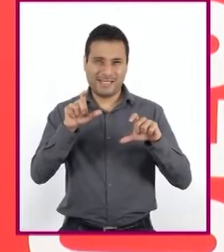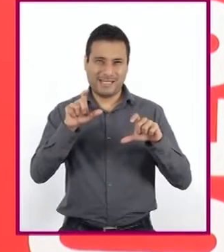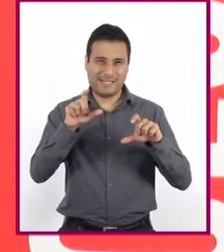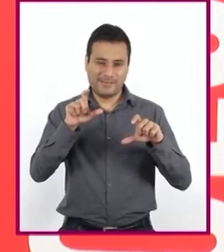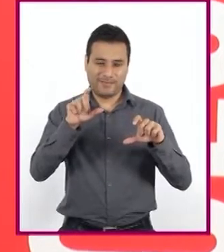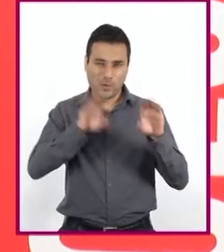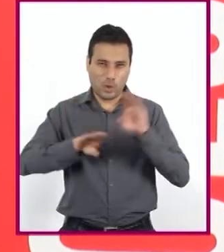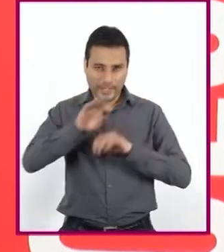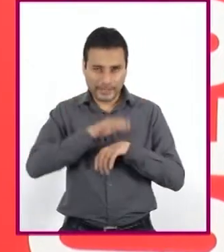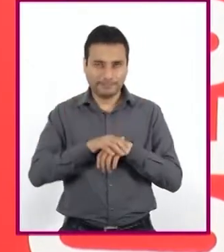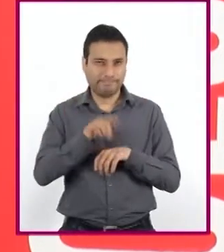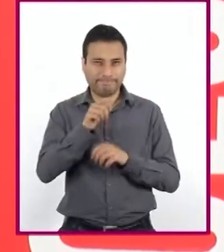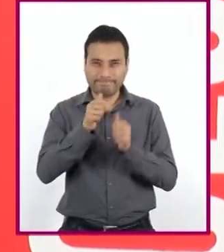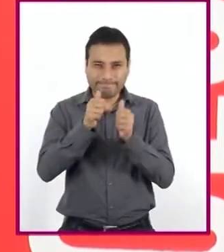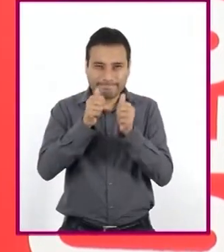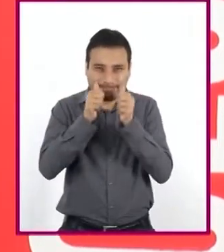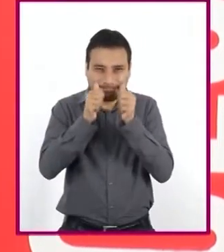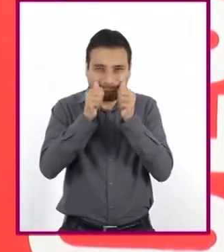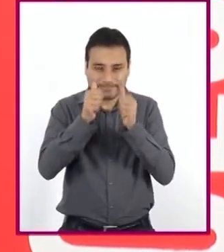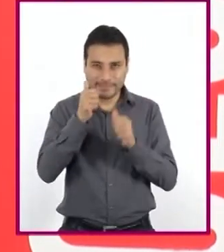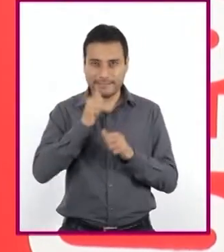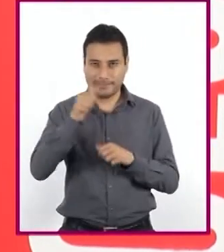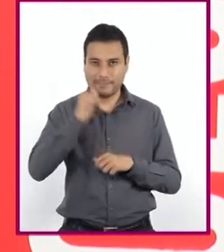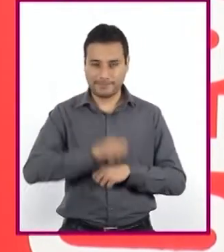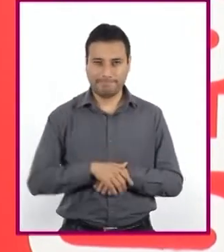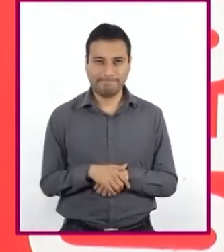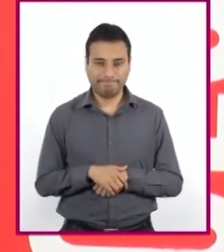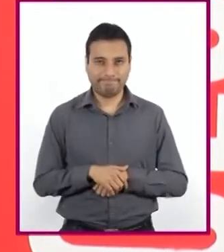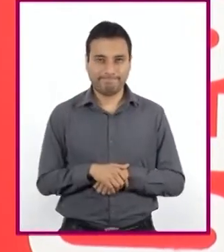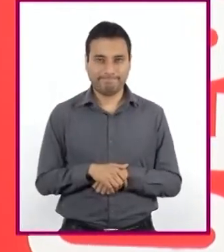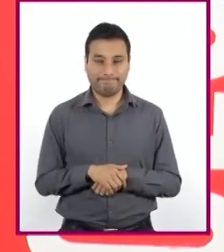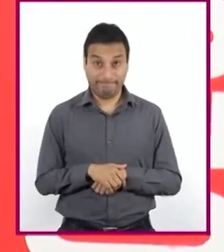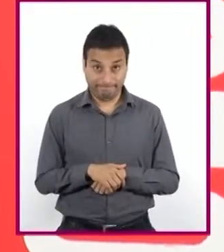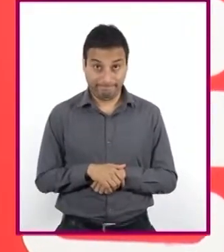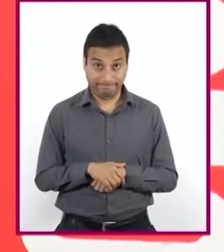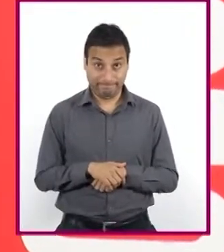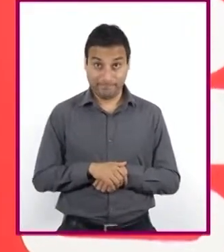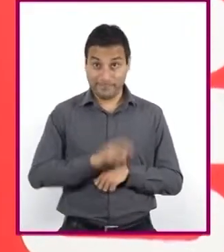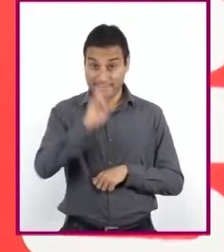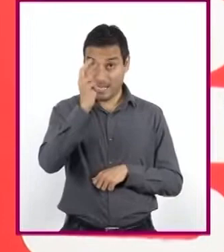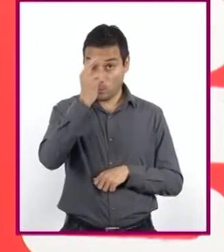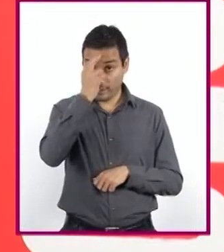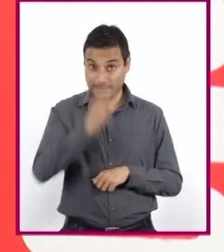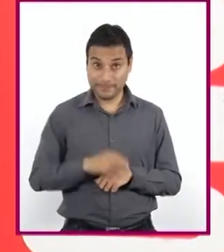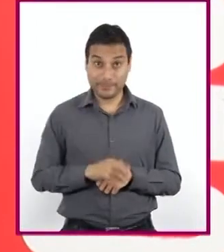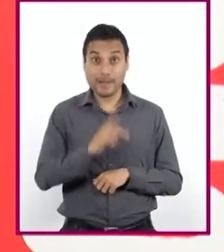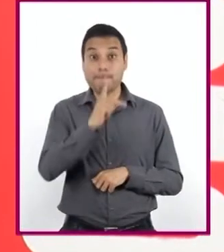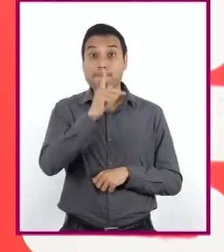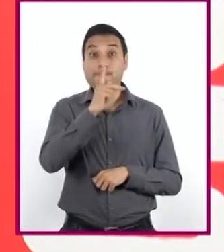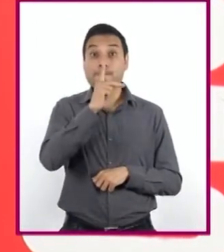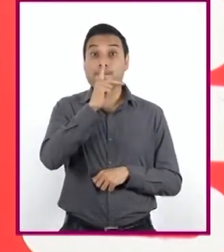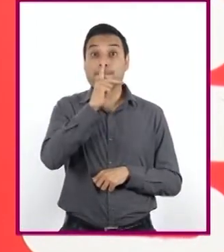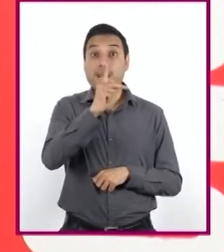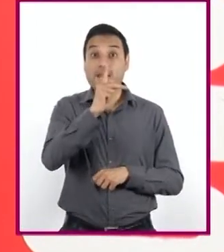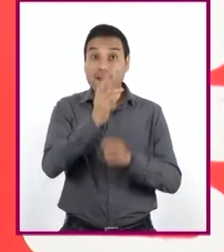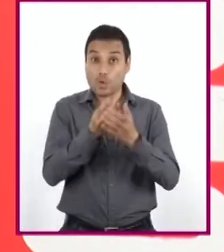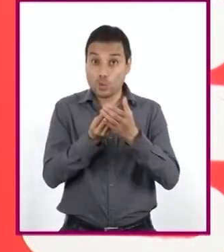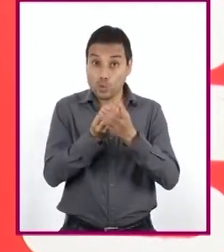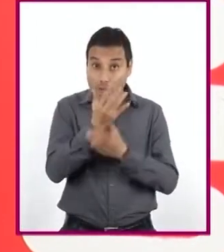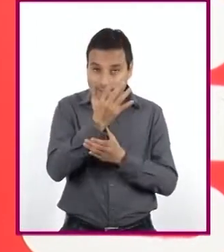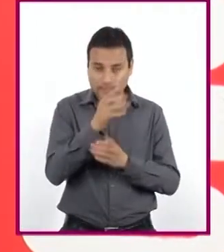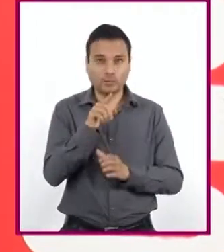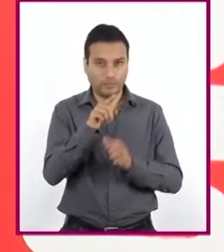y toda su atención puesta en la sesión. No olviden registrar el término de esta sesión en su